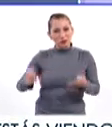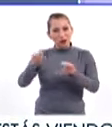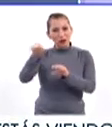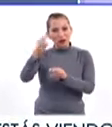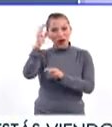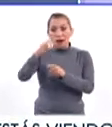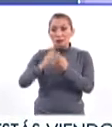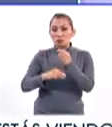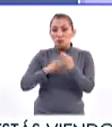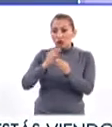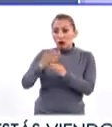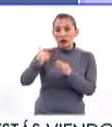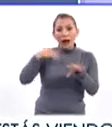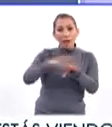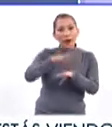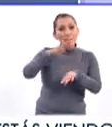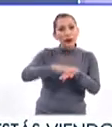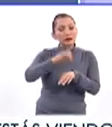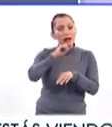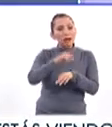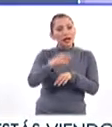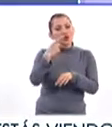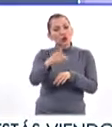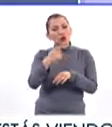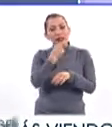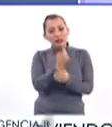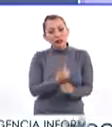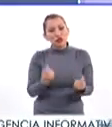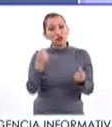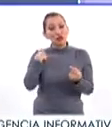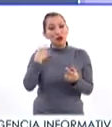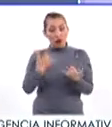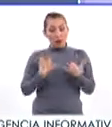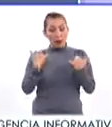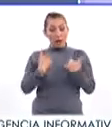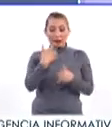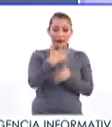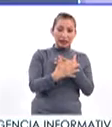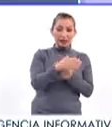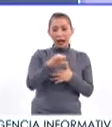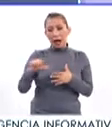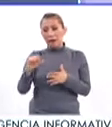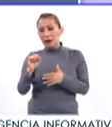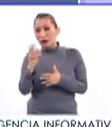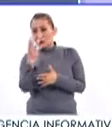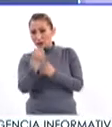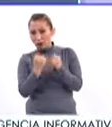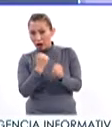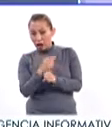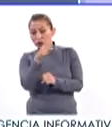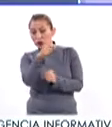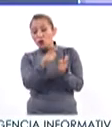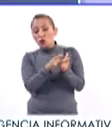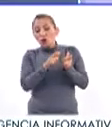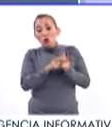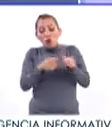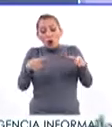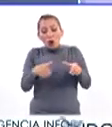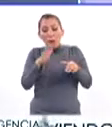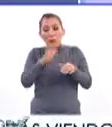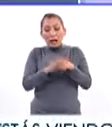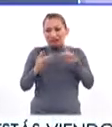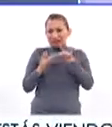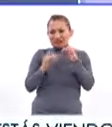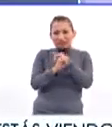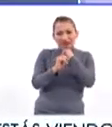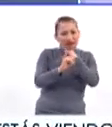los países, está cambiando cada vez más su infancia. Los jóvenes entre 15 y 24 años son el grupo de edad más